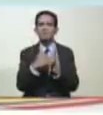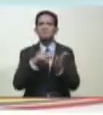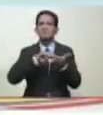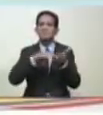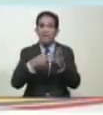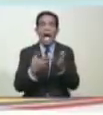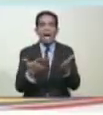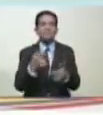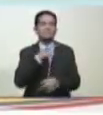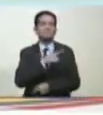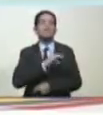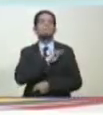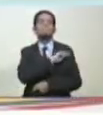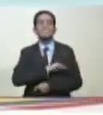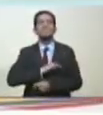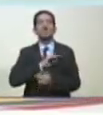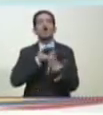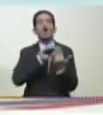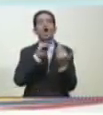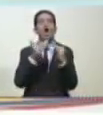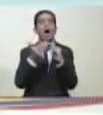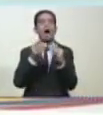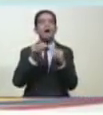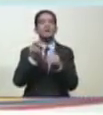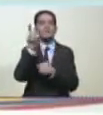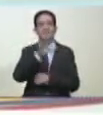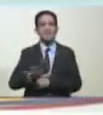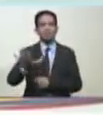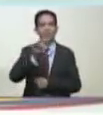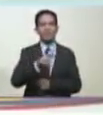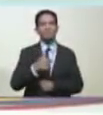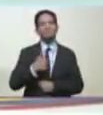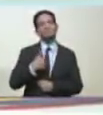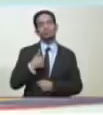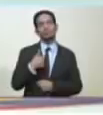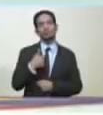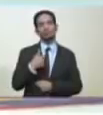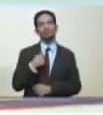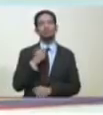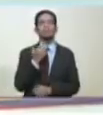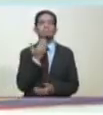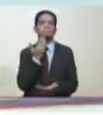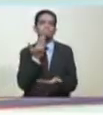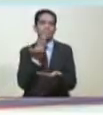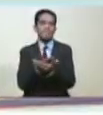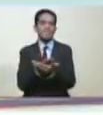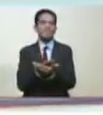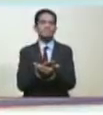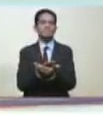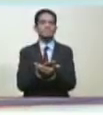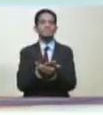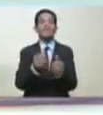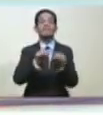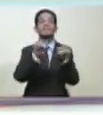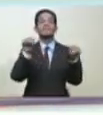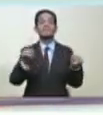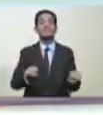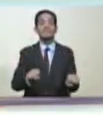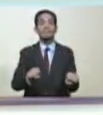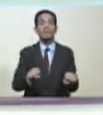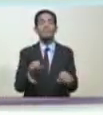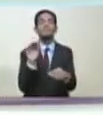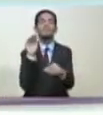Hogares de la Patria. He ordenado redimensionar y acrecentar el sistema de